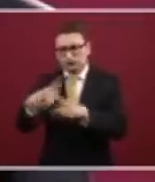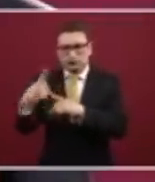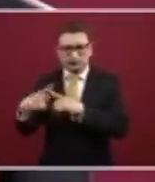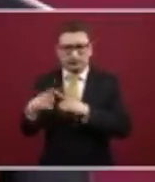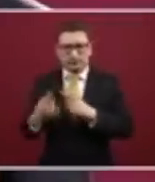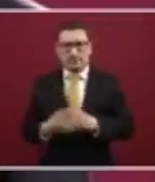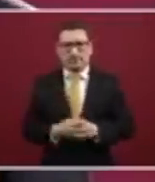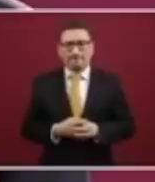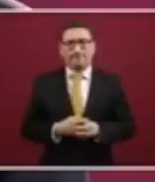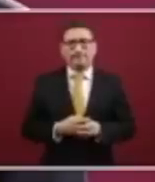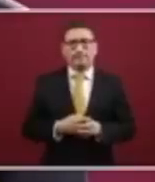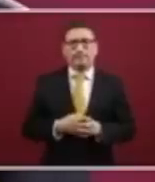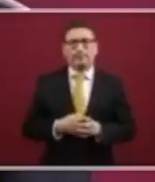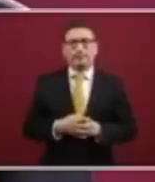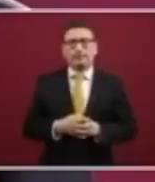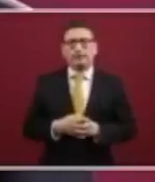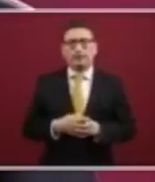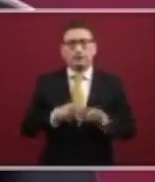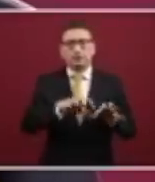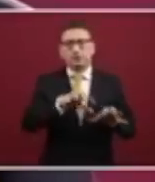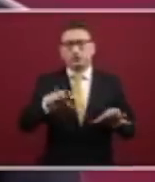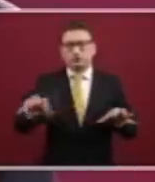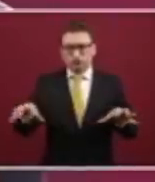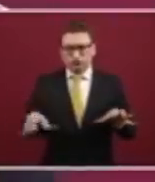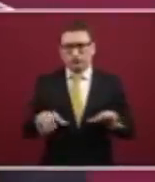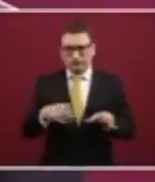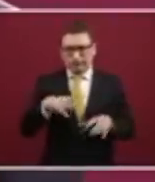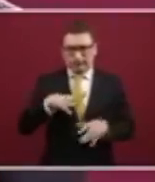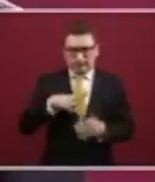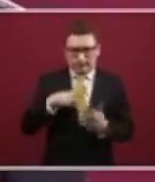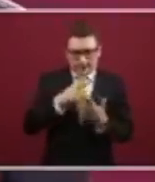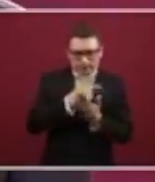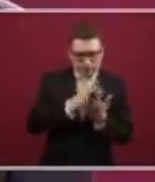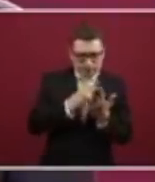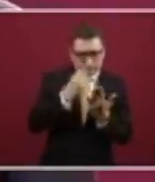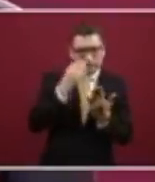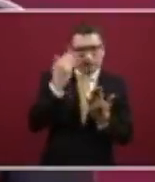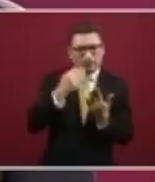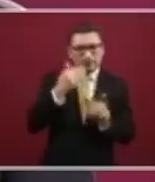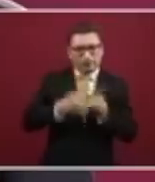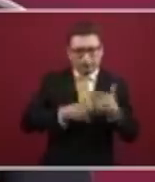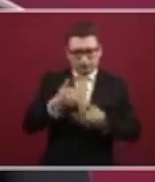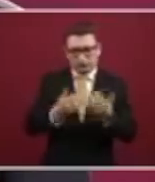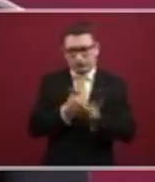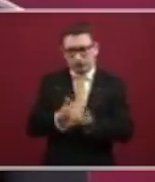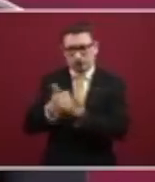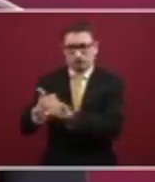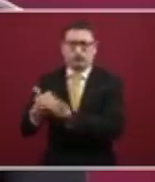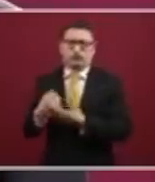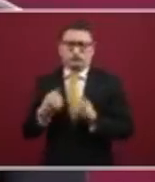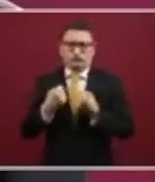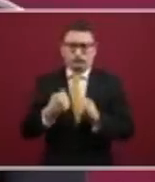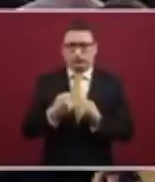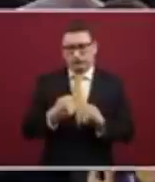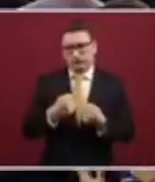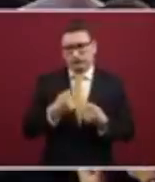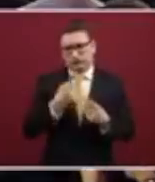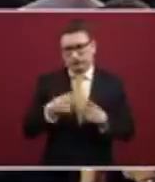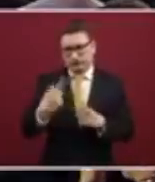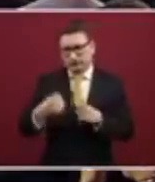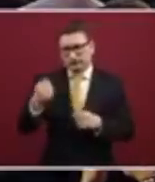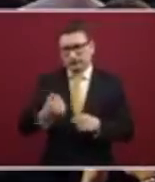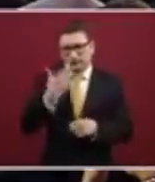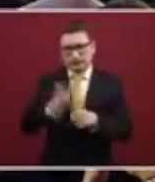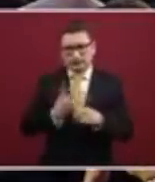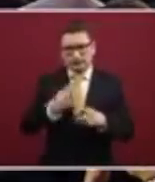la participación. Entonces, hay una estrategia para fortalecer, pero está diversificada con base en varias secretarías y,